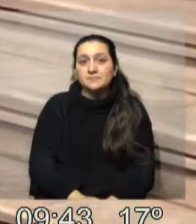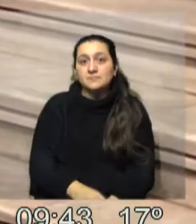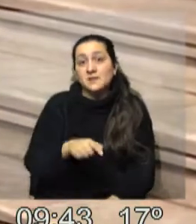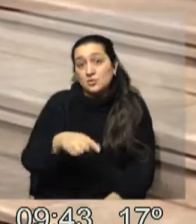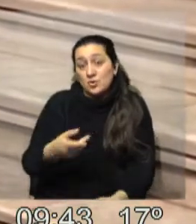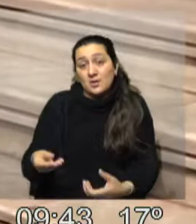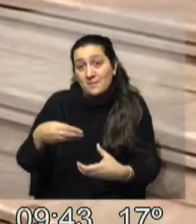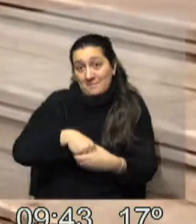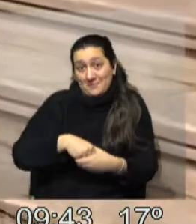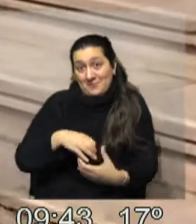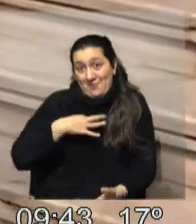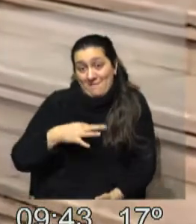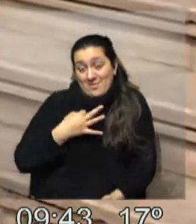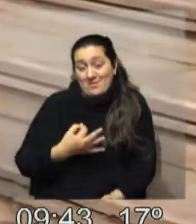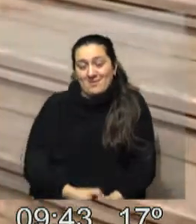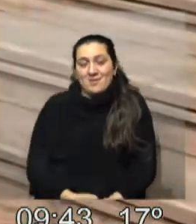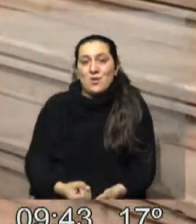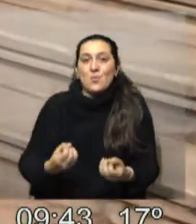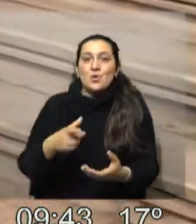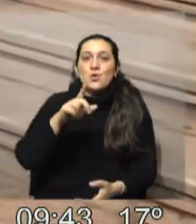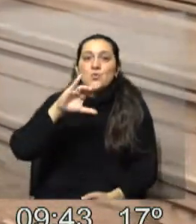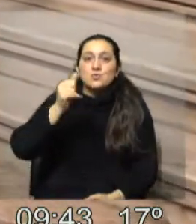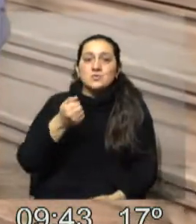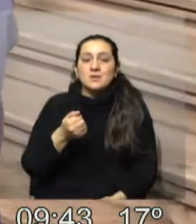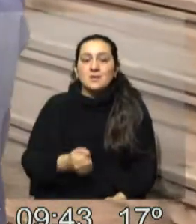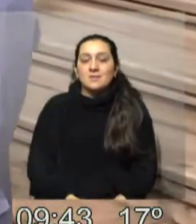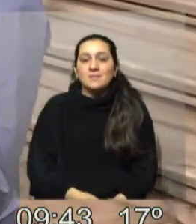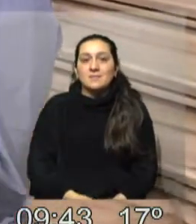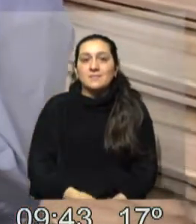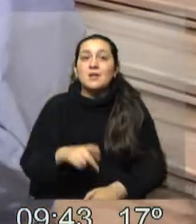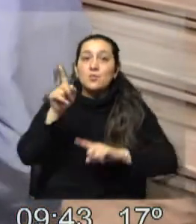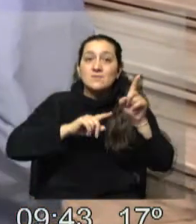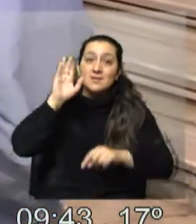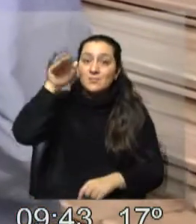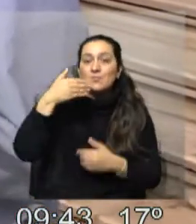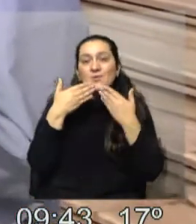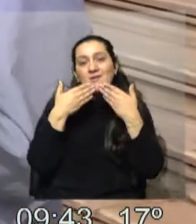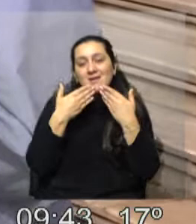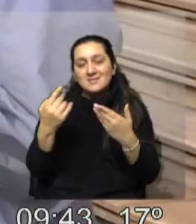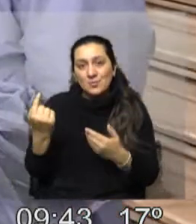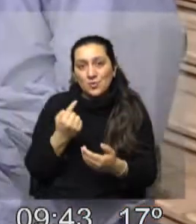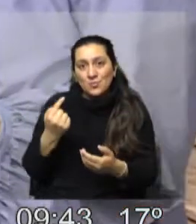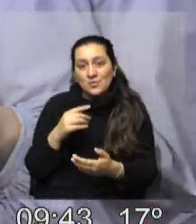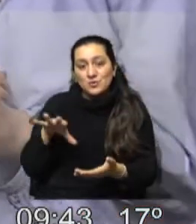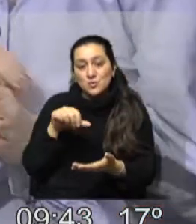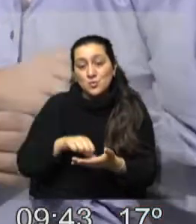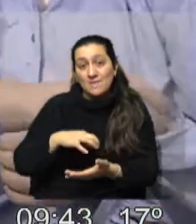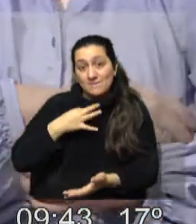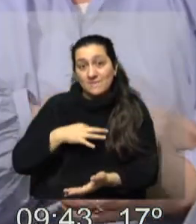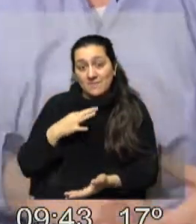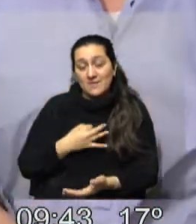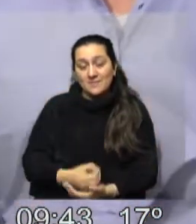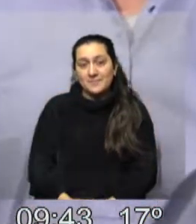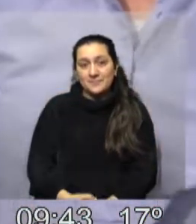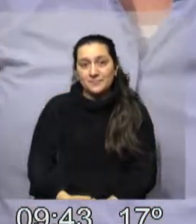de vida. Lucía Bugliacini, del Centro Interdisciplinario de Envejecimiento de la Universidad de la República, gracias por estos minutos con Ciudad Viva. Como